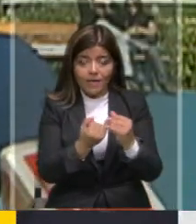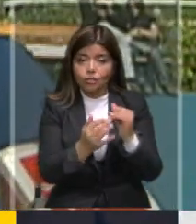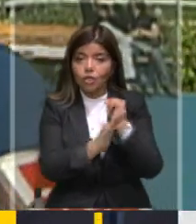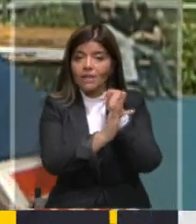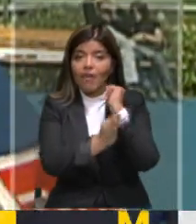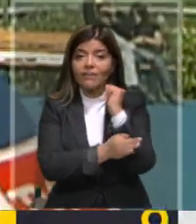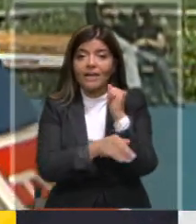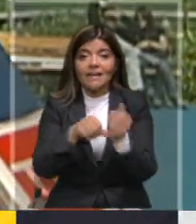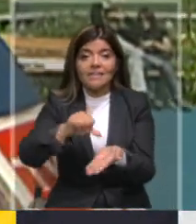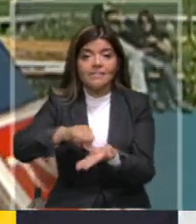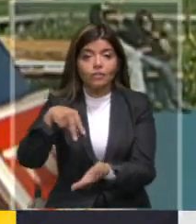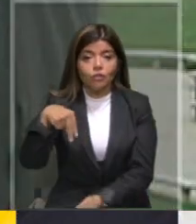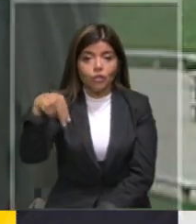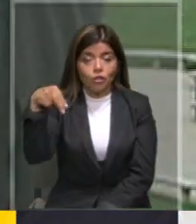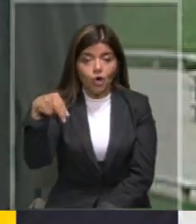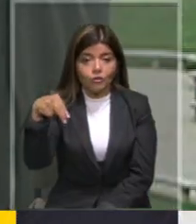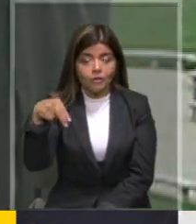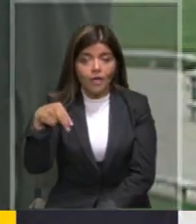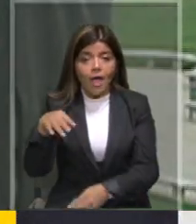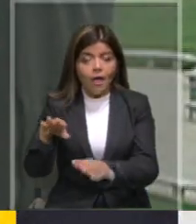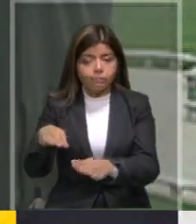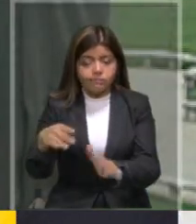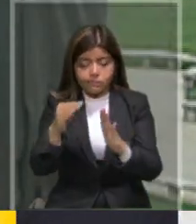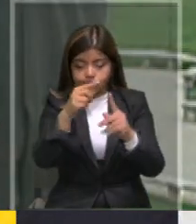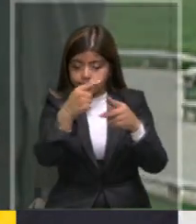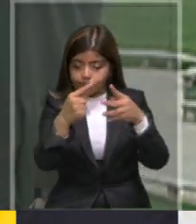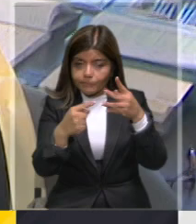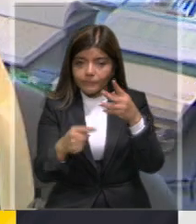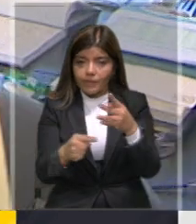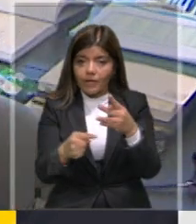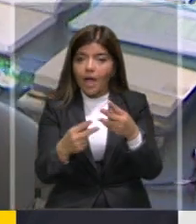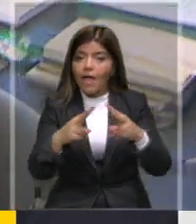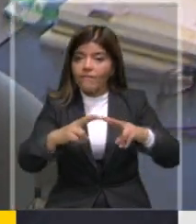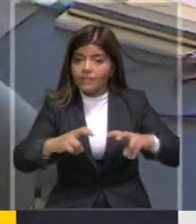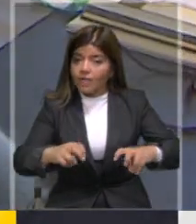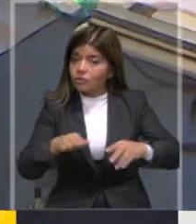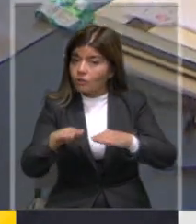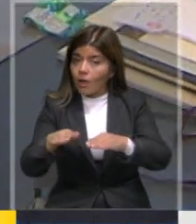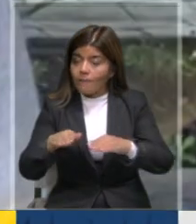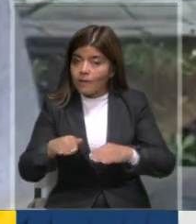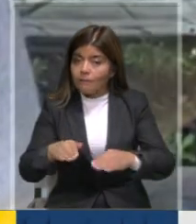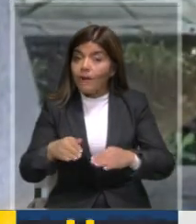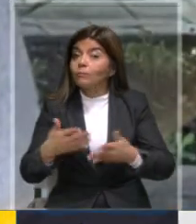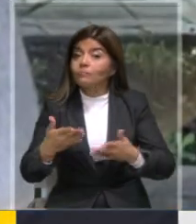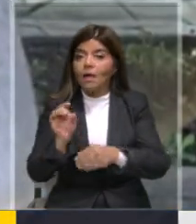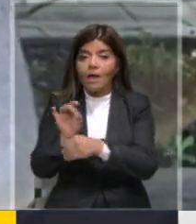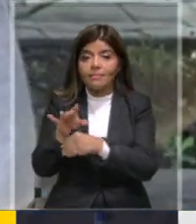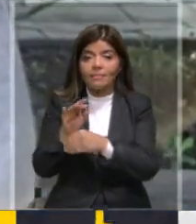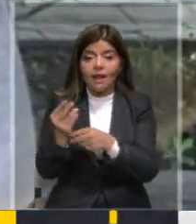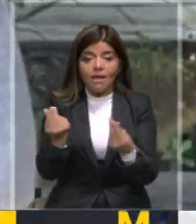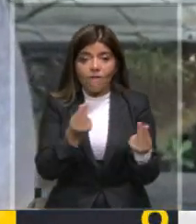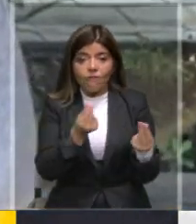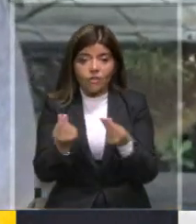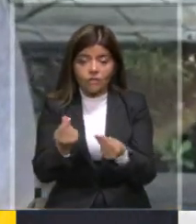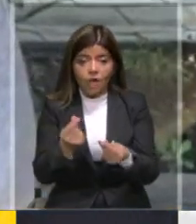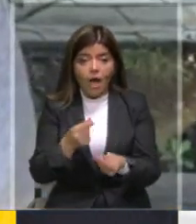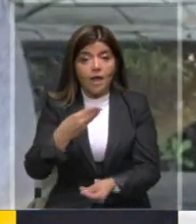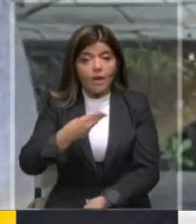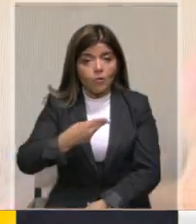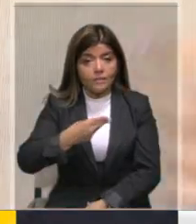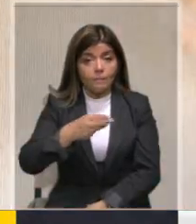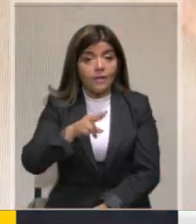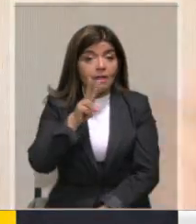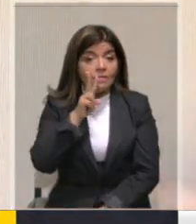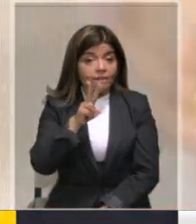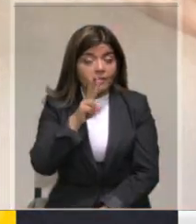centro Norte Ya que toca muchos de los puntos que ellos ya venían indagando que tienen que ver con la transferencia de dineros desde esta desde la municipalidad